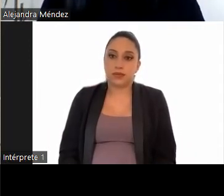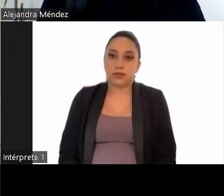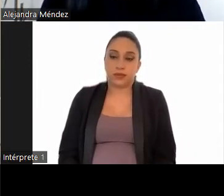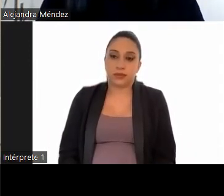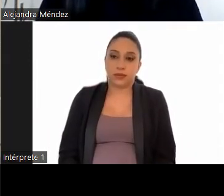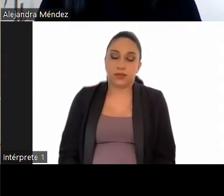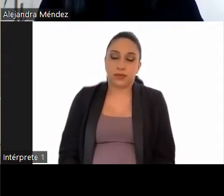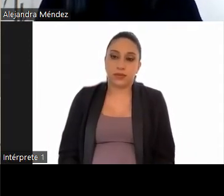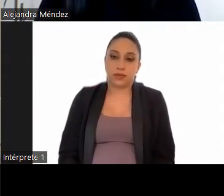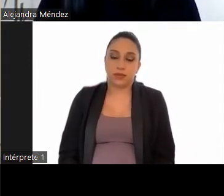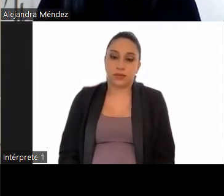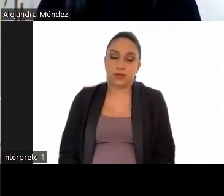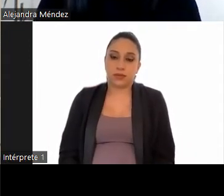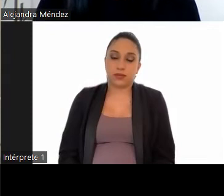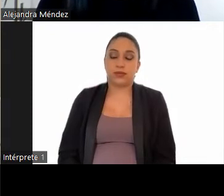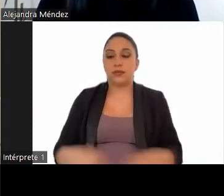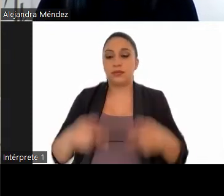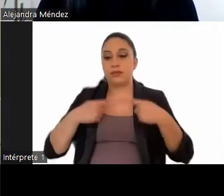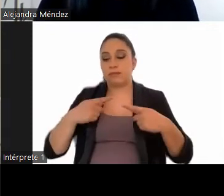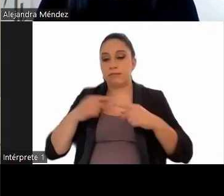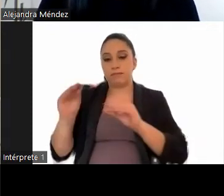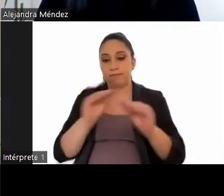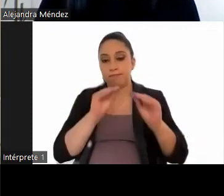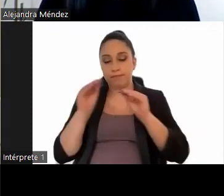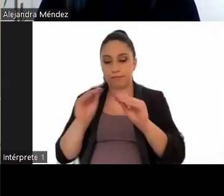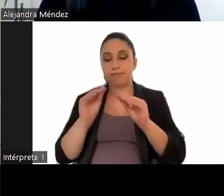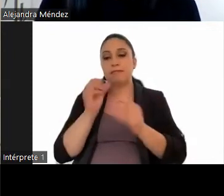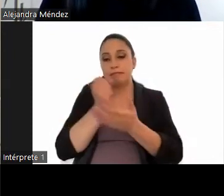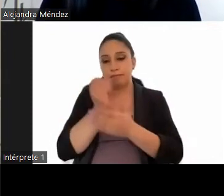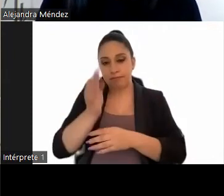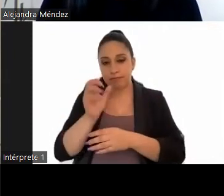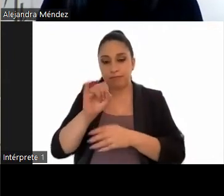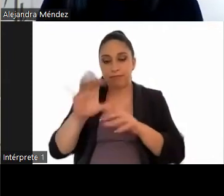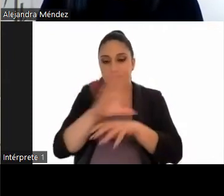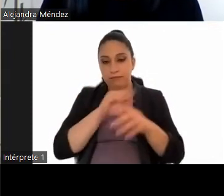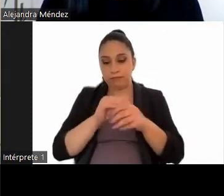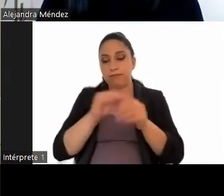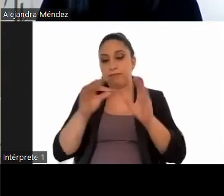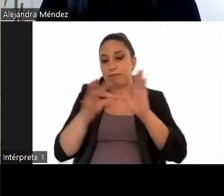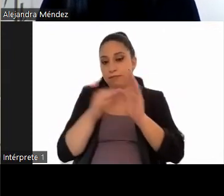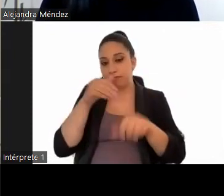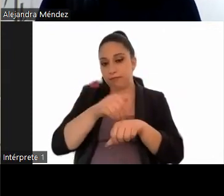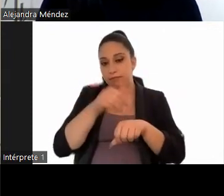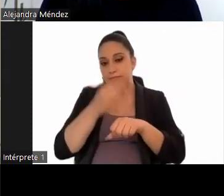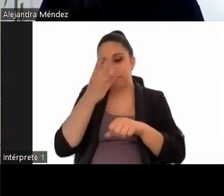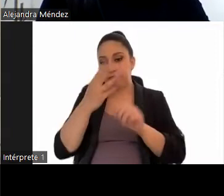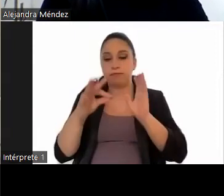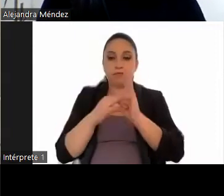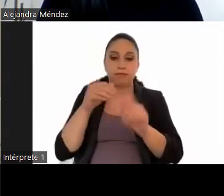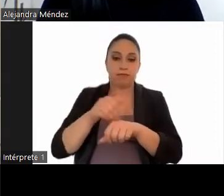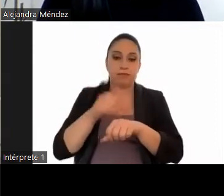Diputada presidenta, al no haber manifestaciones en contra, se aprueban los documentos listados en los puntos 3 y 4 del orden del